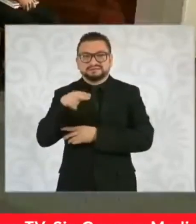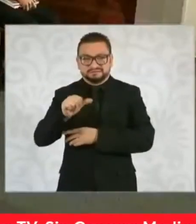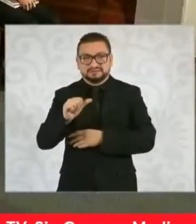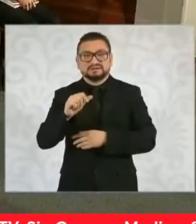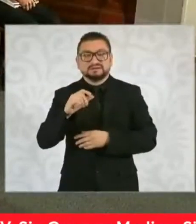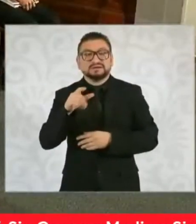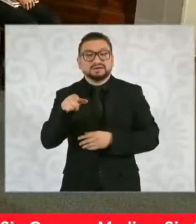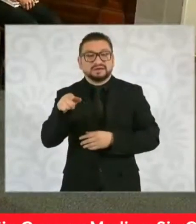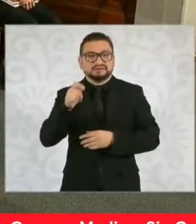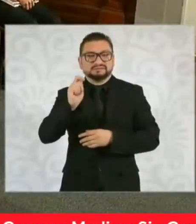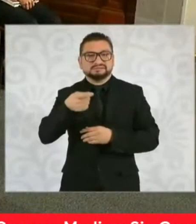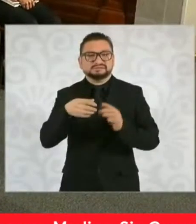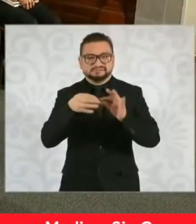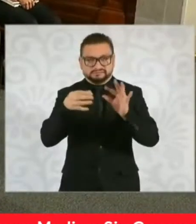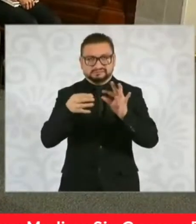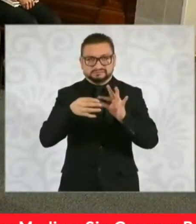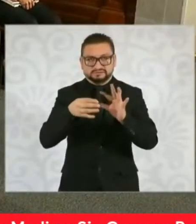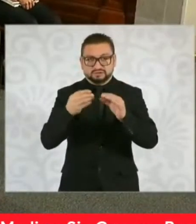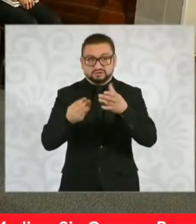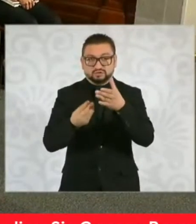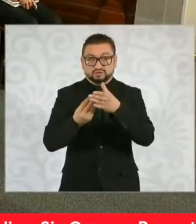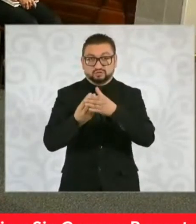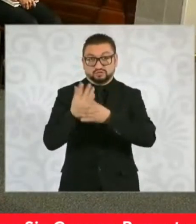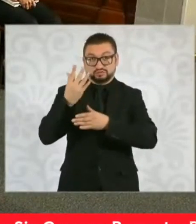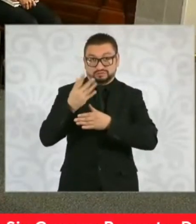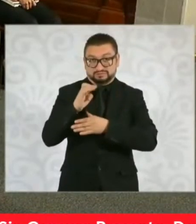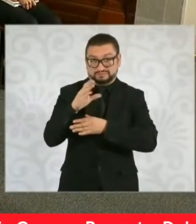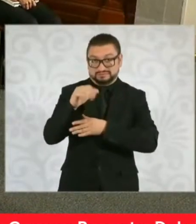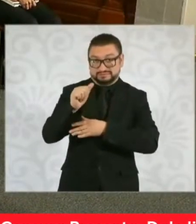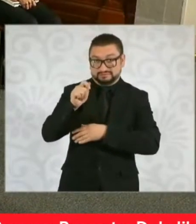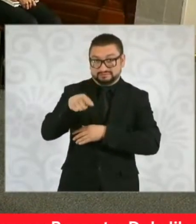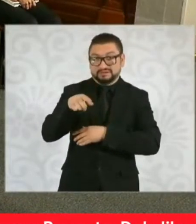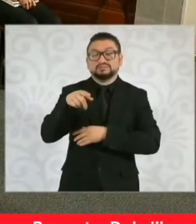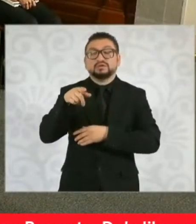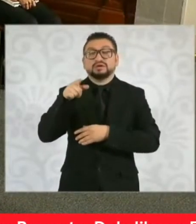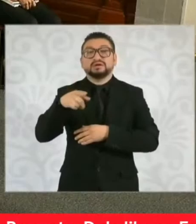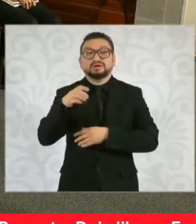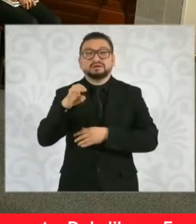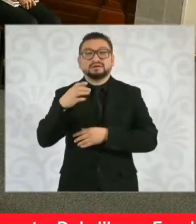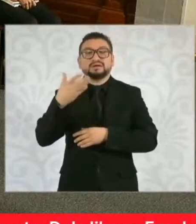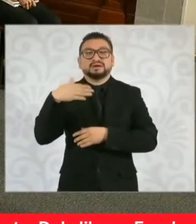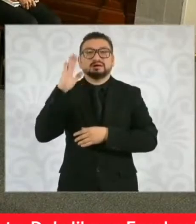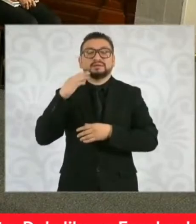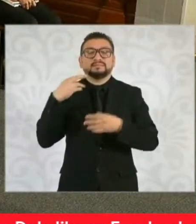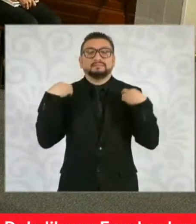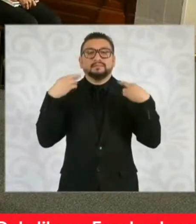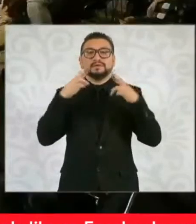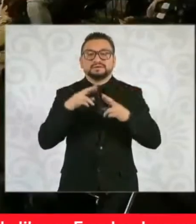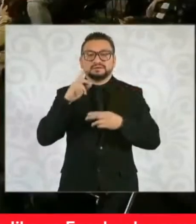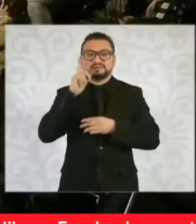que no solamente lleva el nombre de la nueva beca, sino es una maestra yucateca,